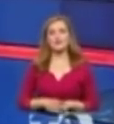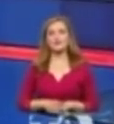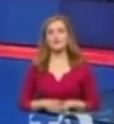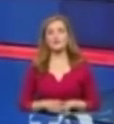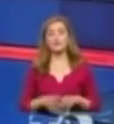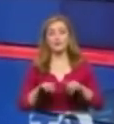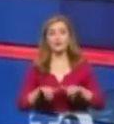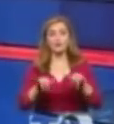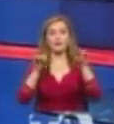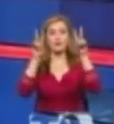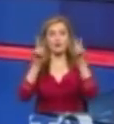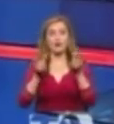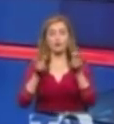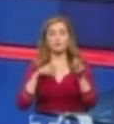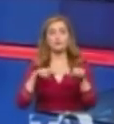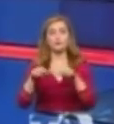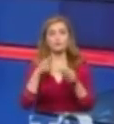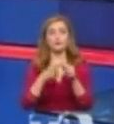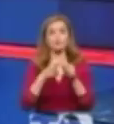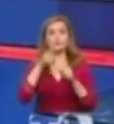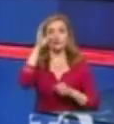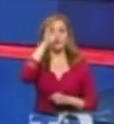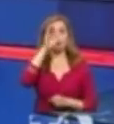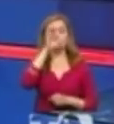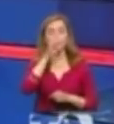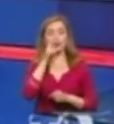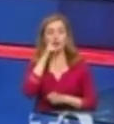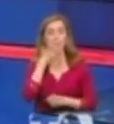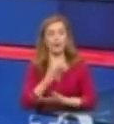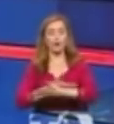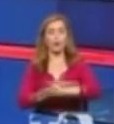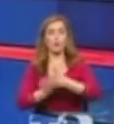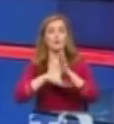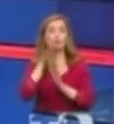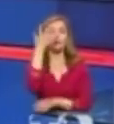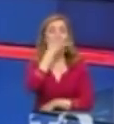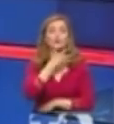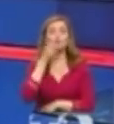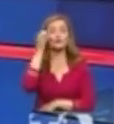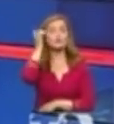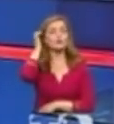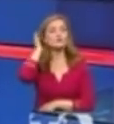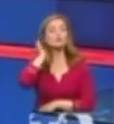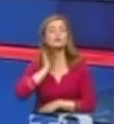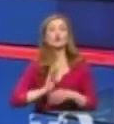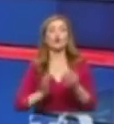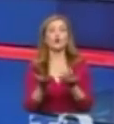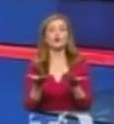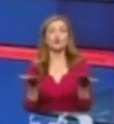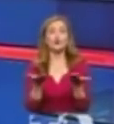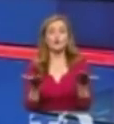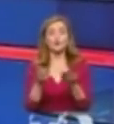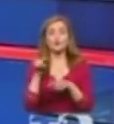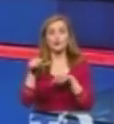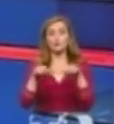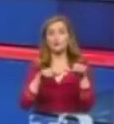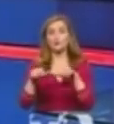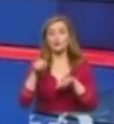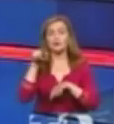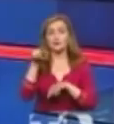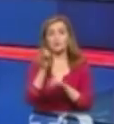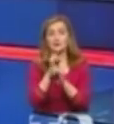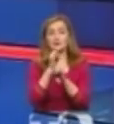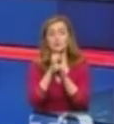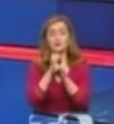amigos, continuamos recorriendo la capital en busca de la guagua más linda. Esta vez nuestra compañera Fernanda Ceballos se encuentra en